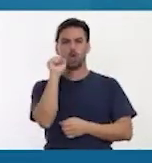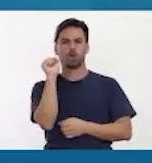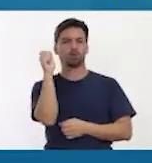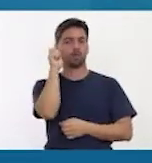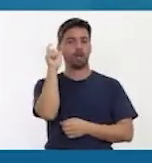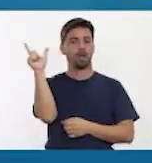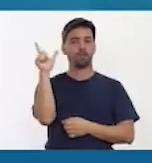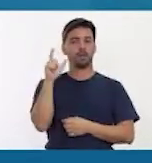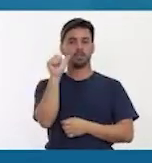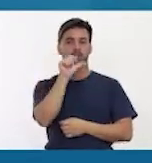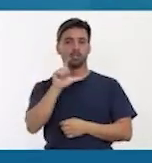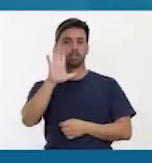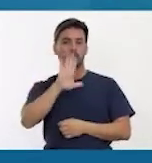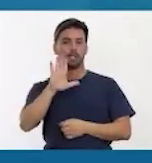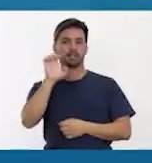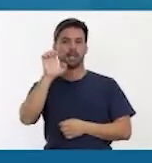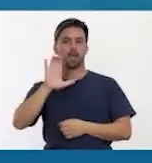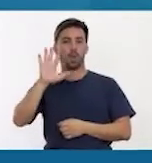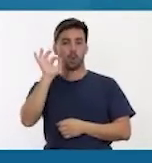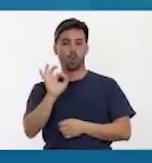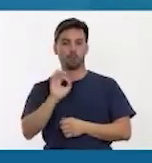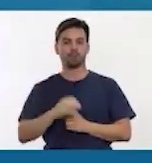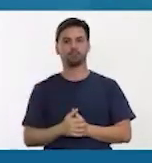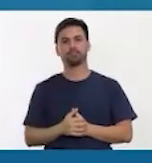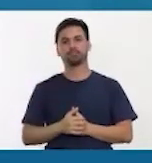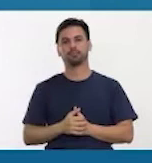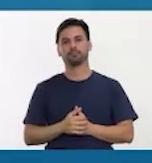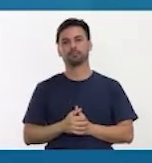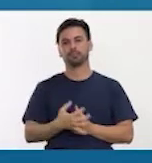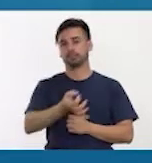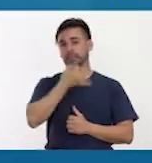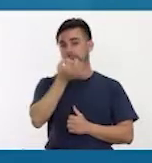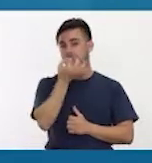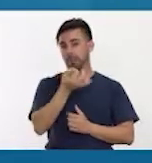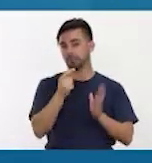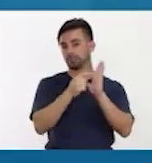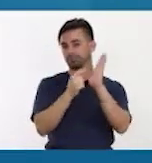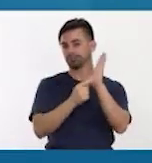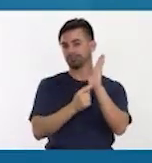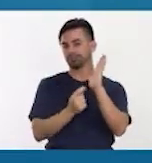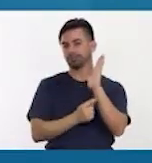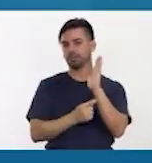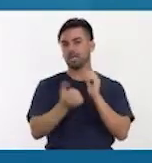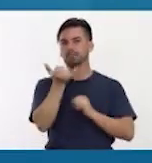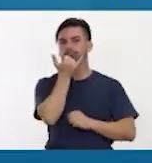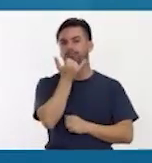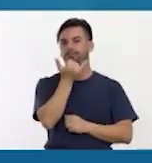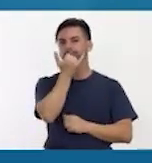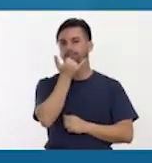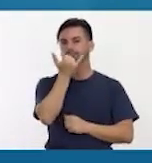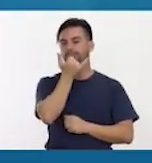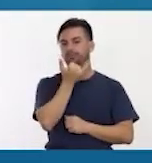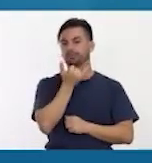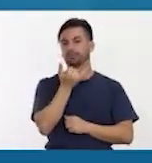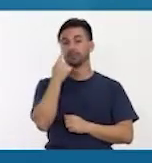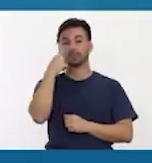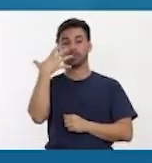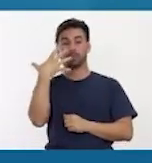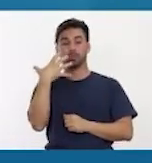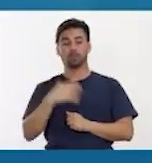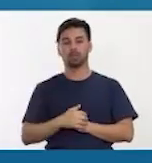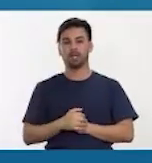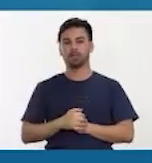Ejemplifique los errores más significativos cometidos por el modelo socialista